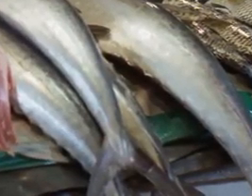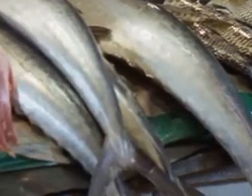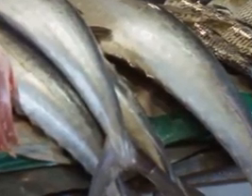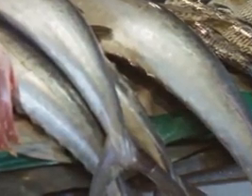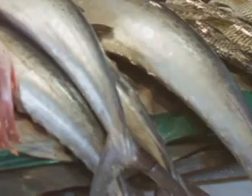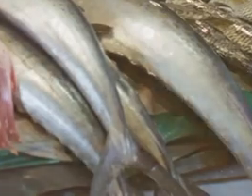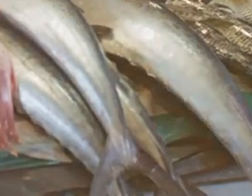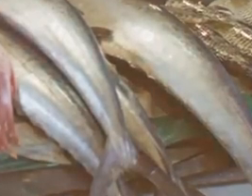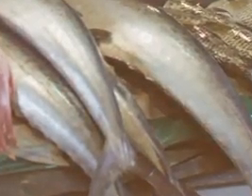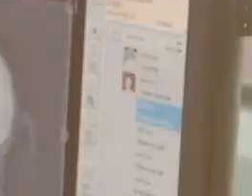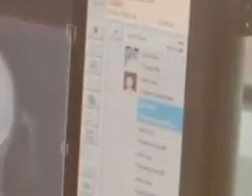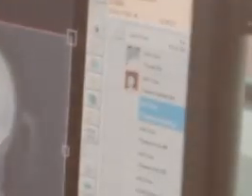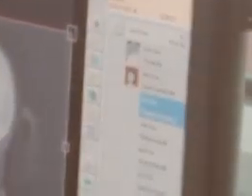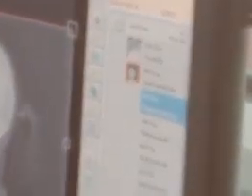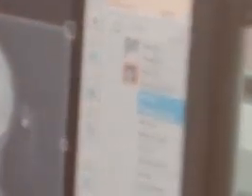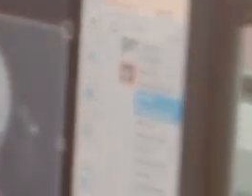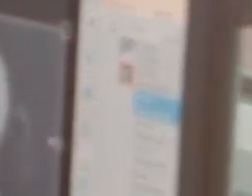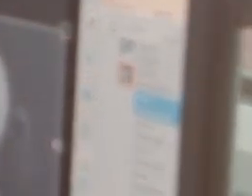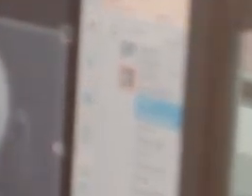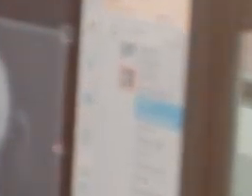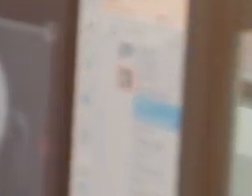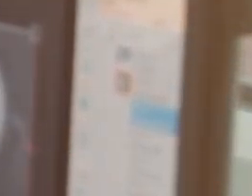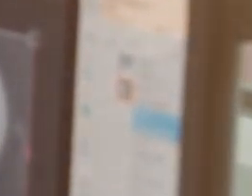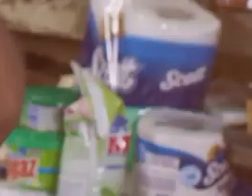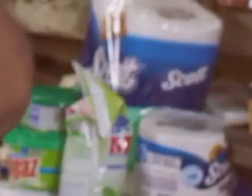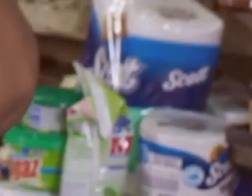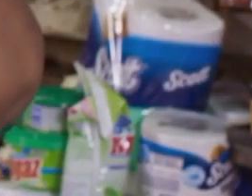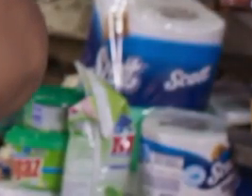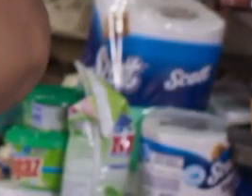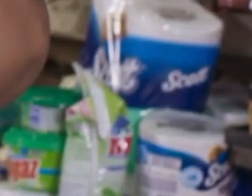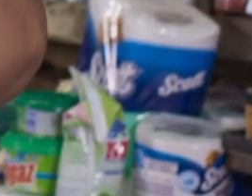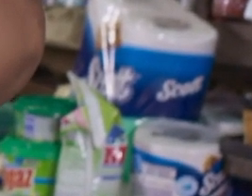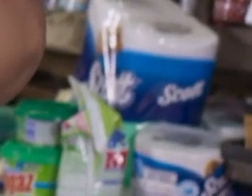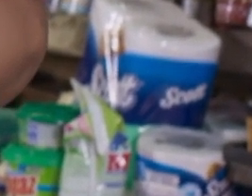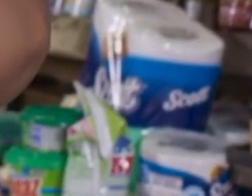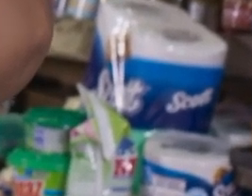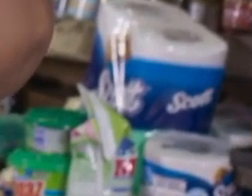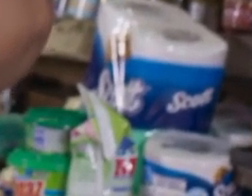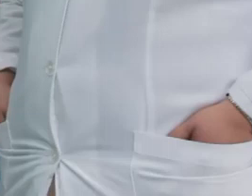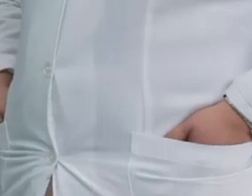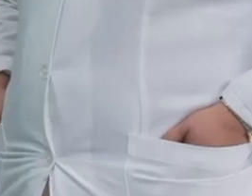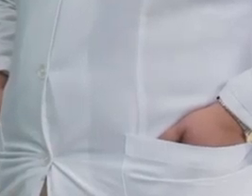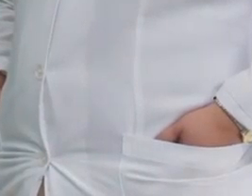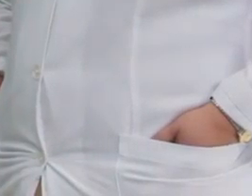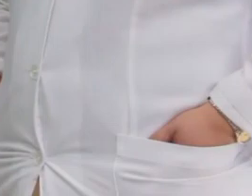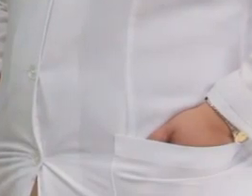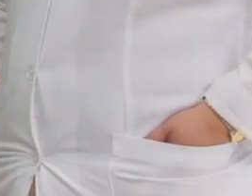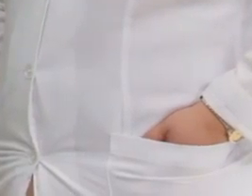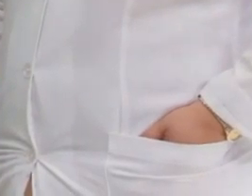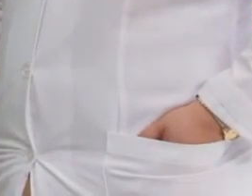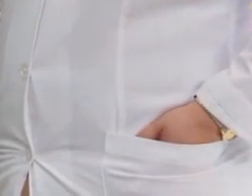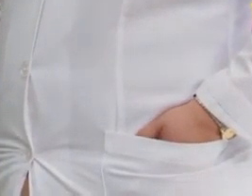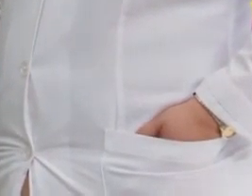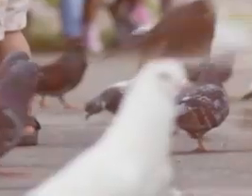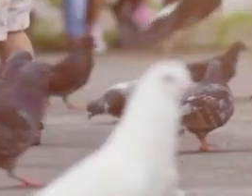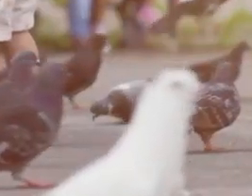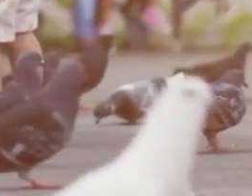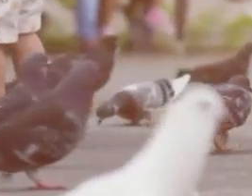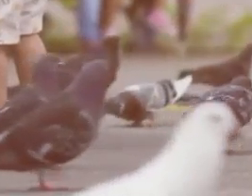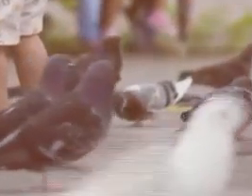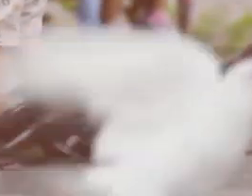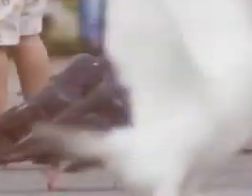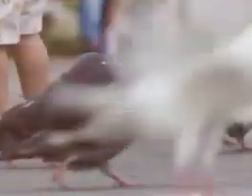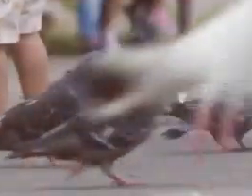Es reconocernos creados e inspirados por el mismo Dios que nos hace a todos. Como